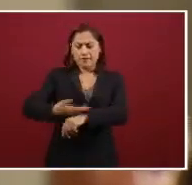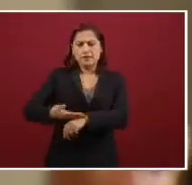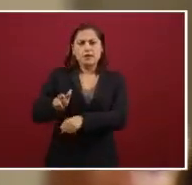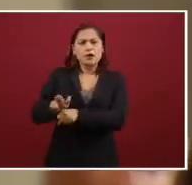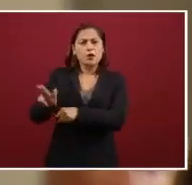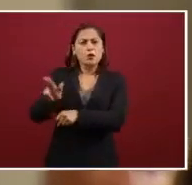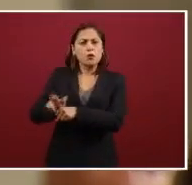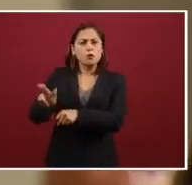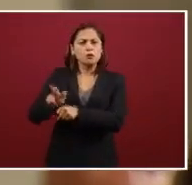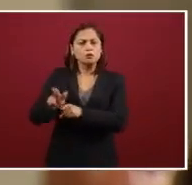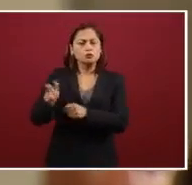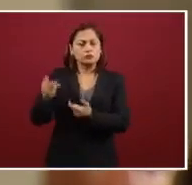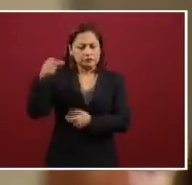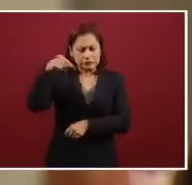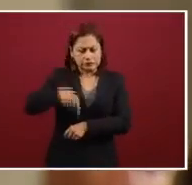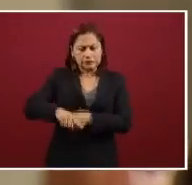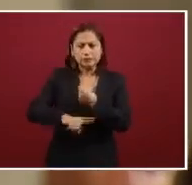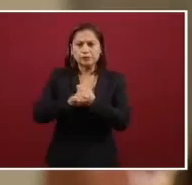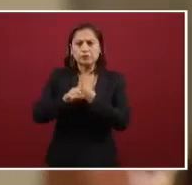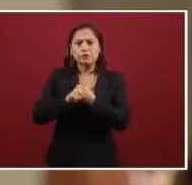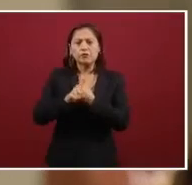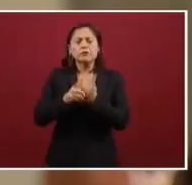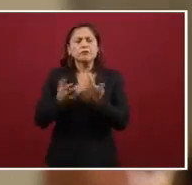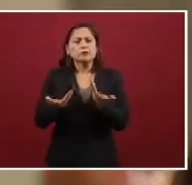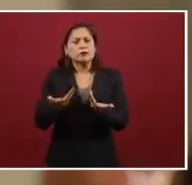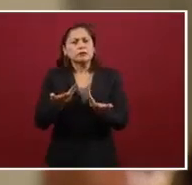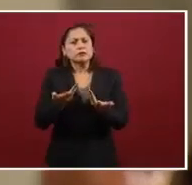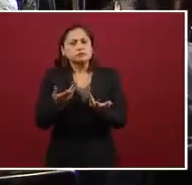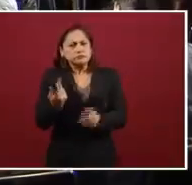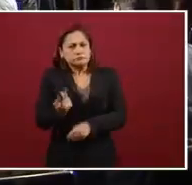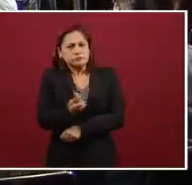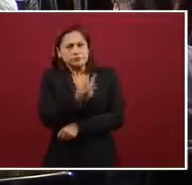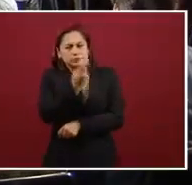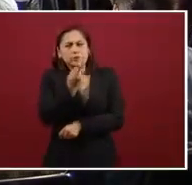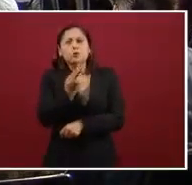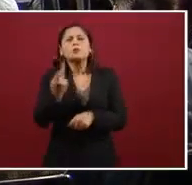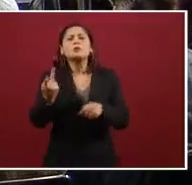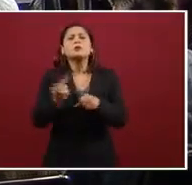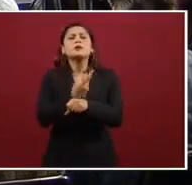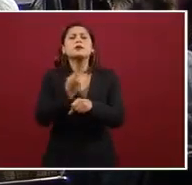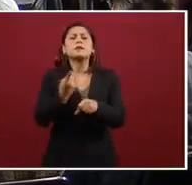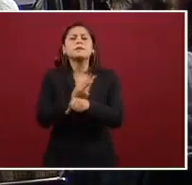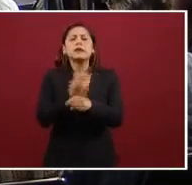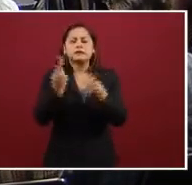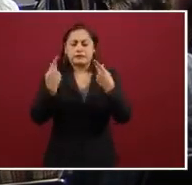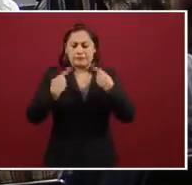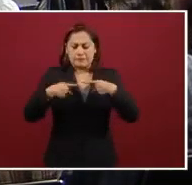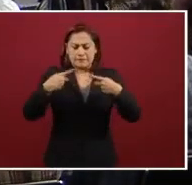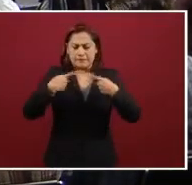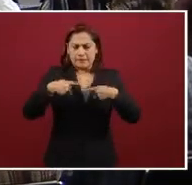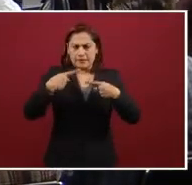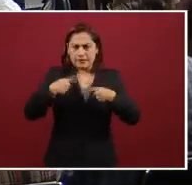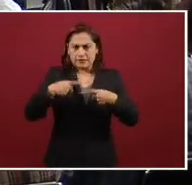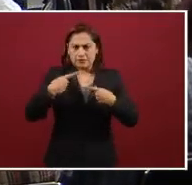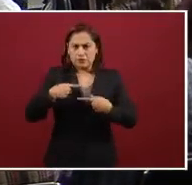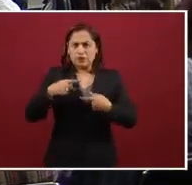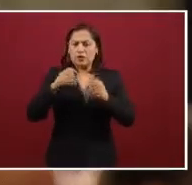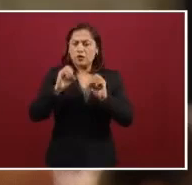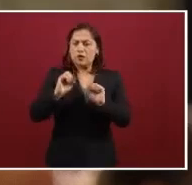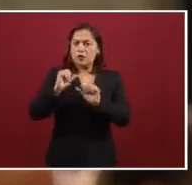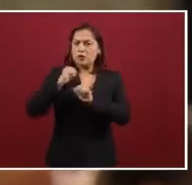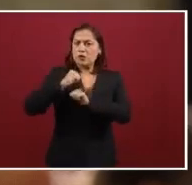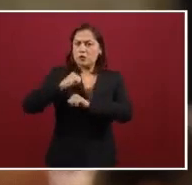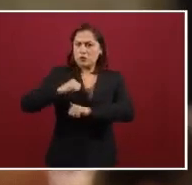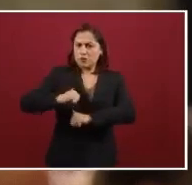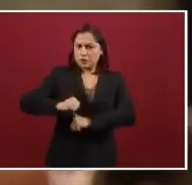algún reporte, algún resumen de la parte importante mexicana que está participando en estas acciones, que es la